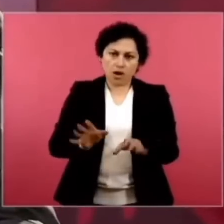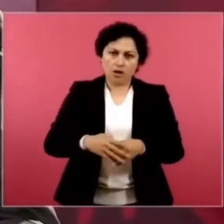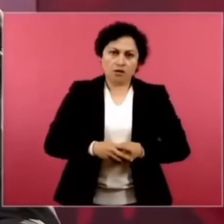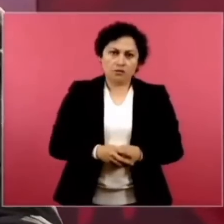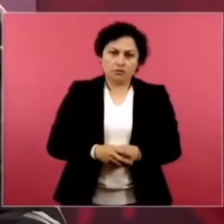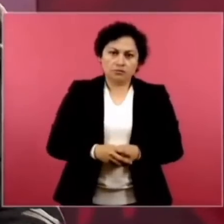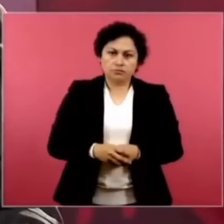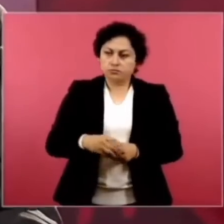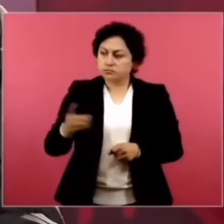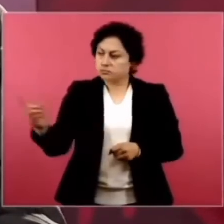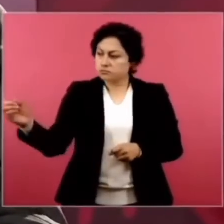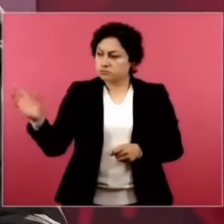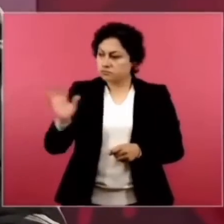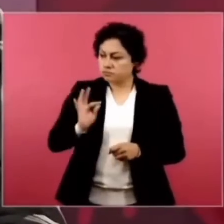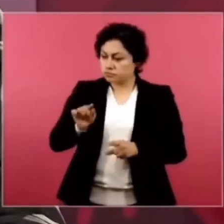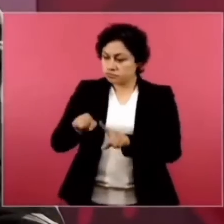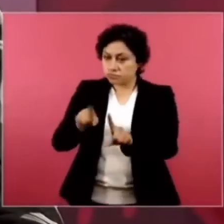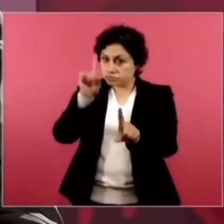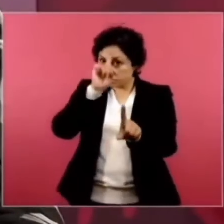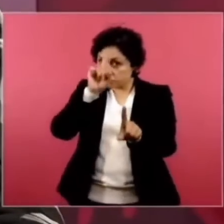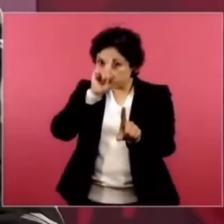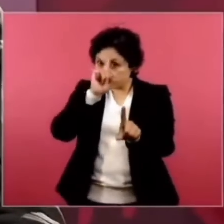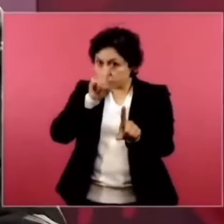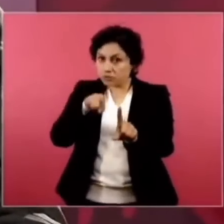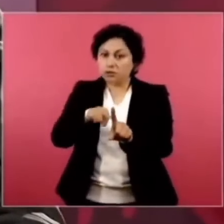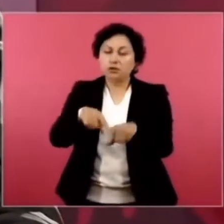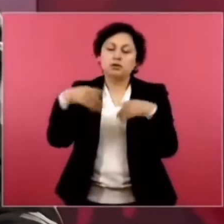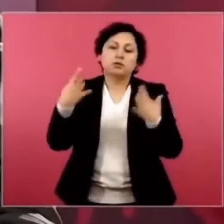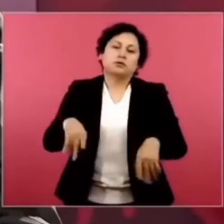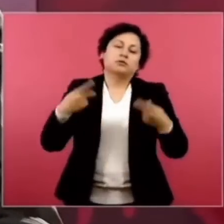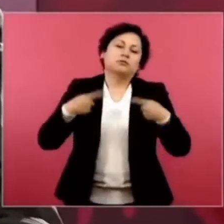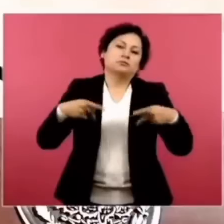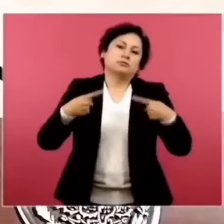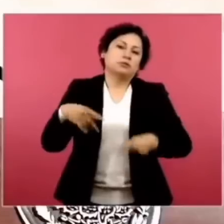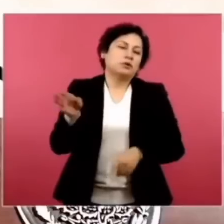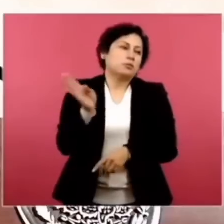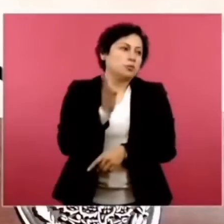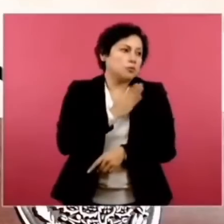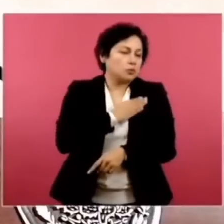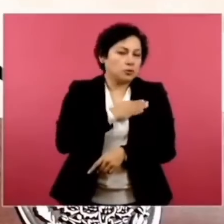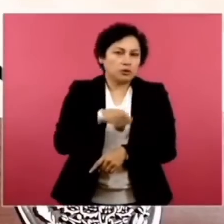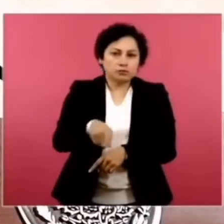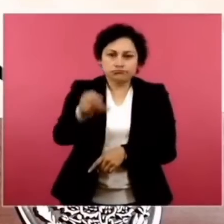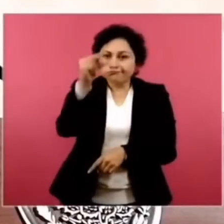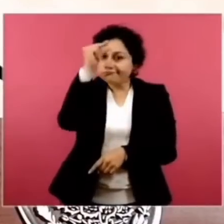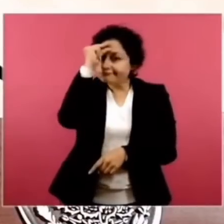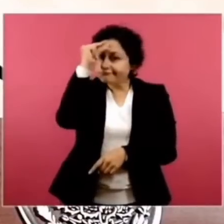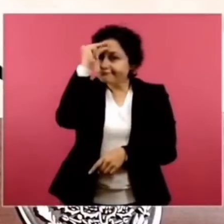una persona muy buena y muy inteligente,